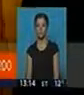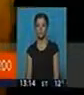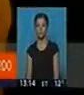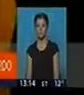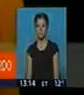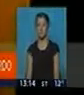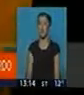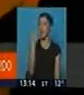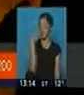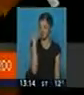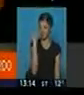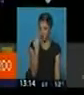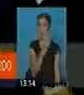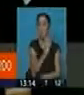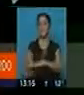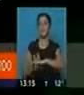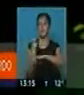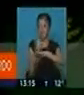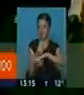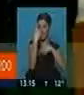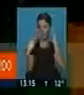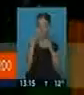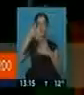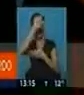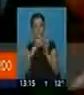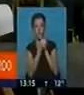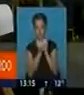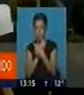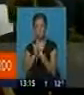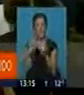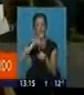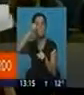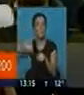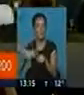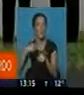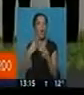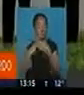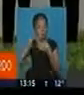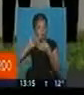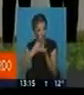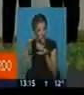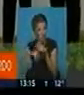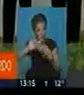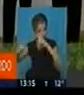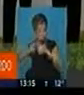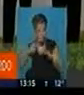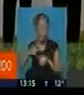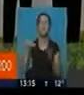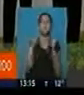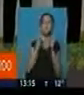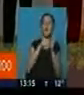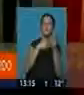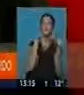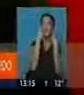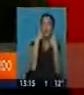Los recientes cambios políticos en América Latina también contribuyen a la divergencia de posiciones. Paraguay y Brasil